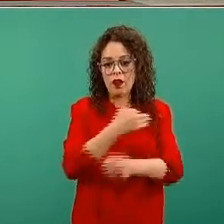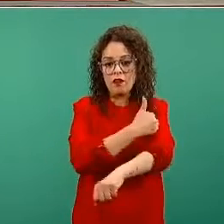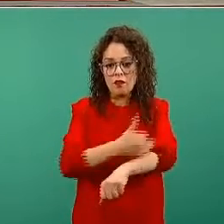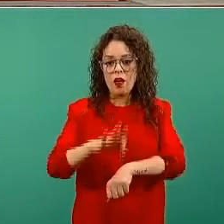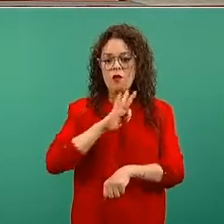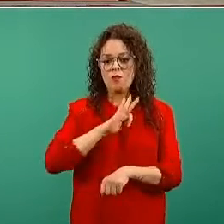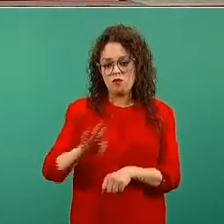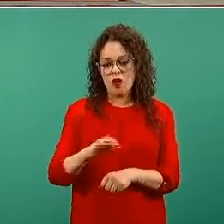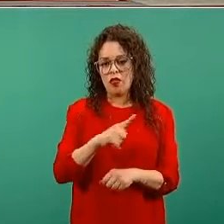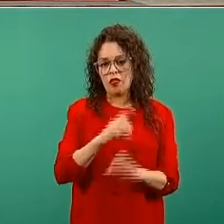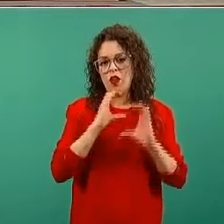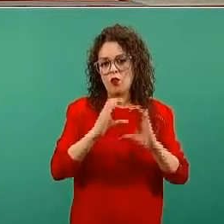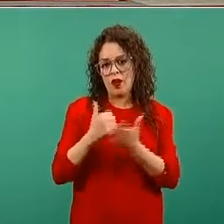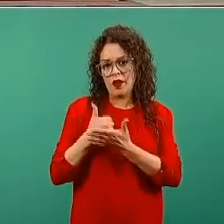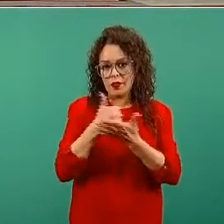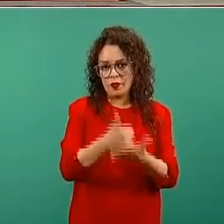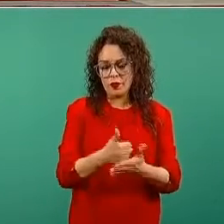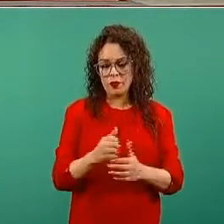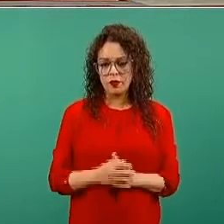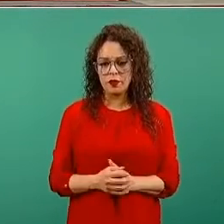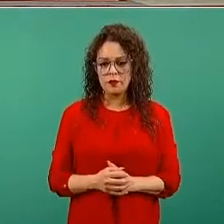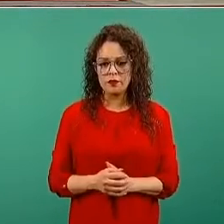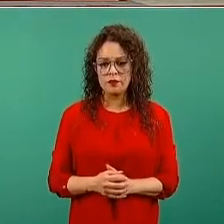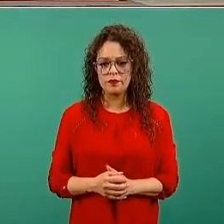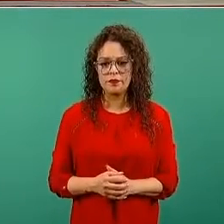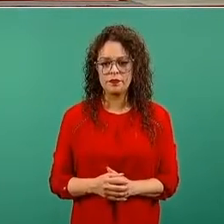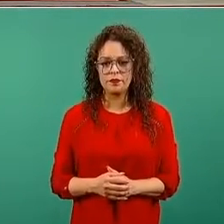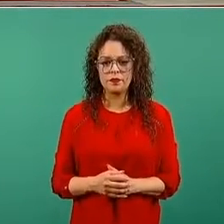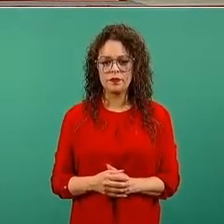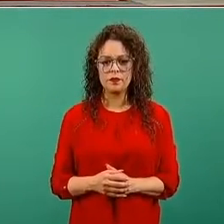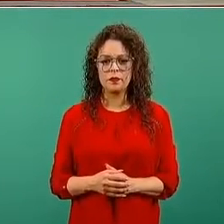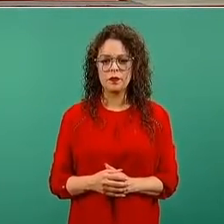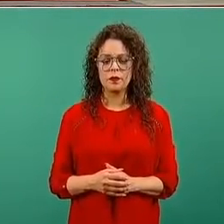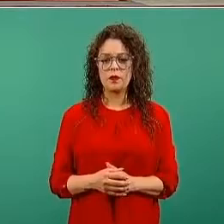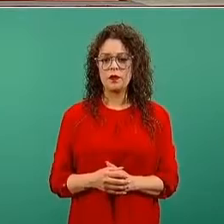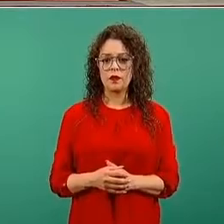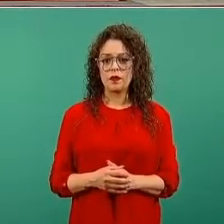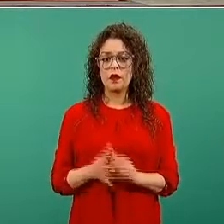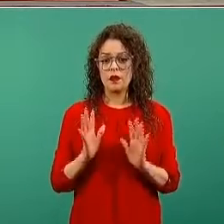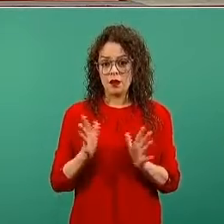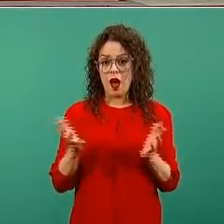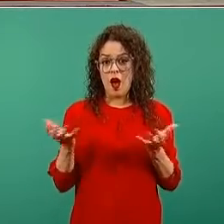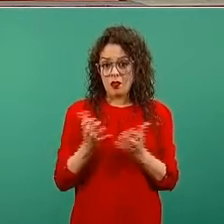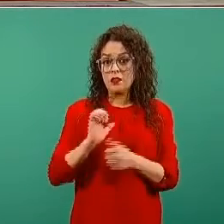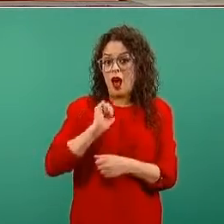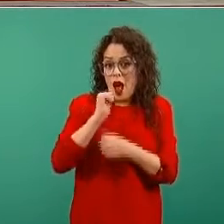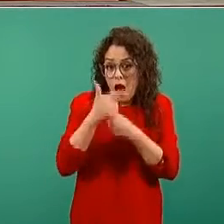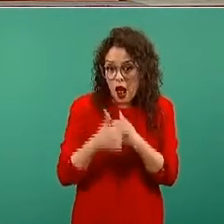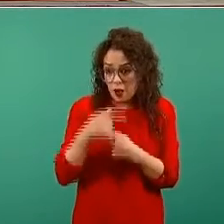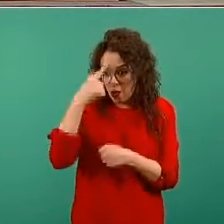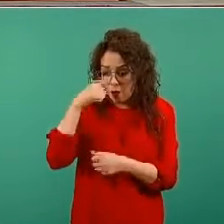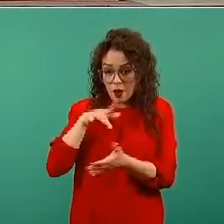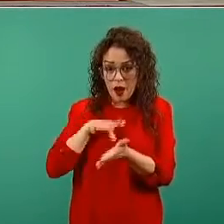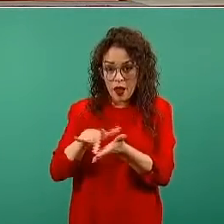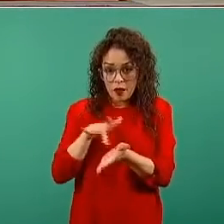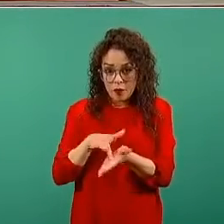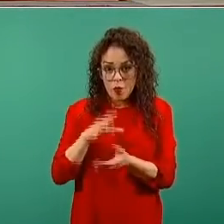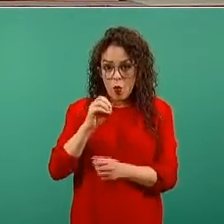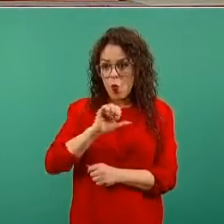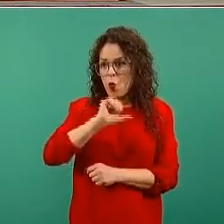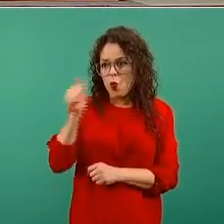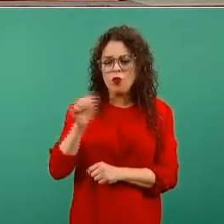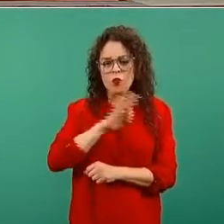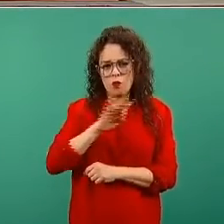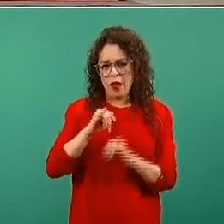nivel federal están haciendo algo parecido en este sentido, y si tienen también estadísticas que nos puedan compartir.